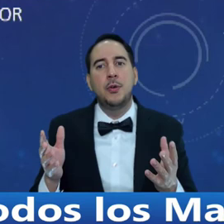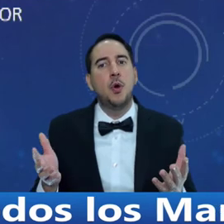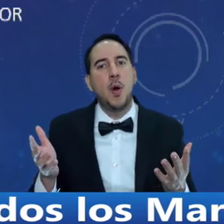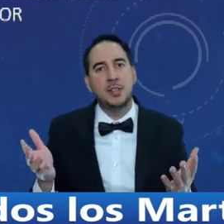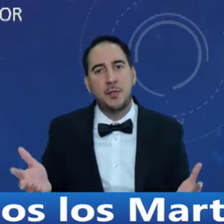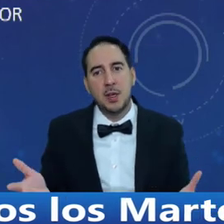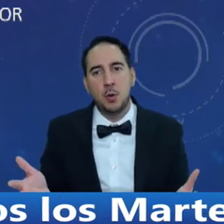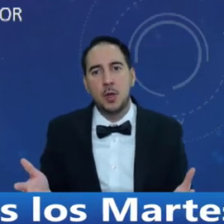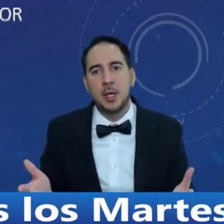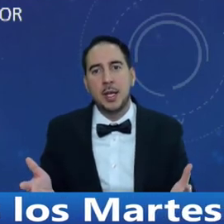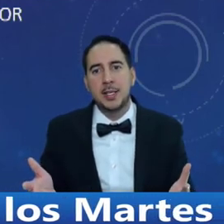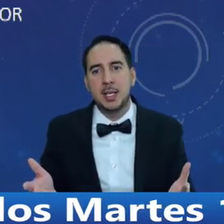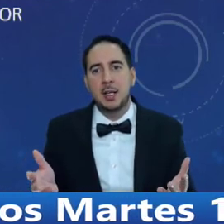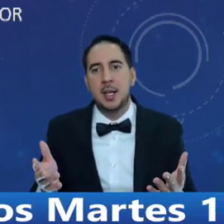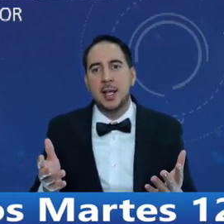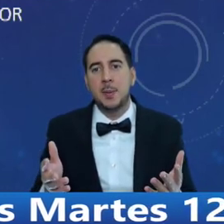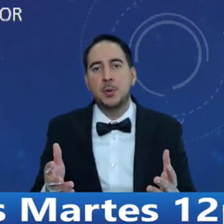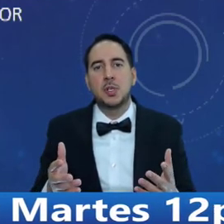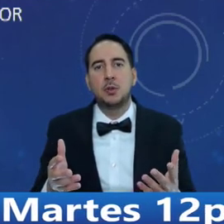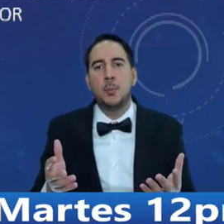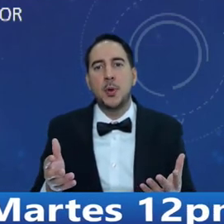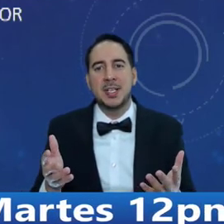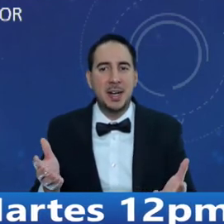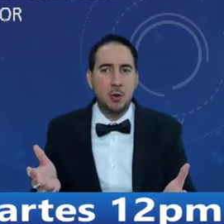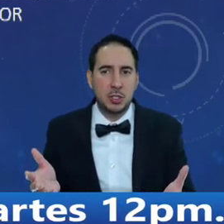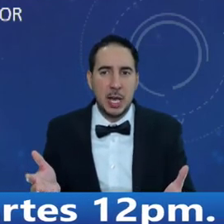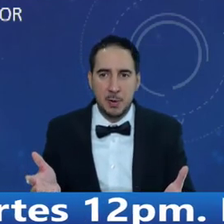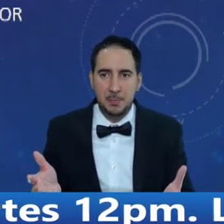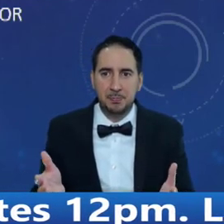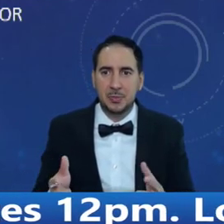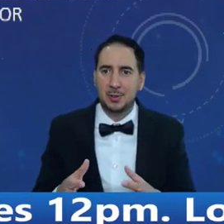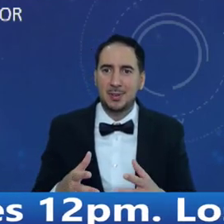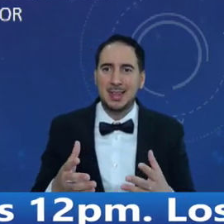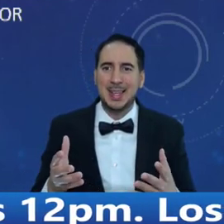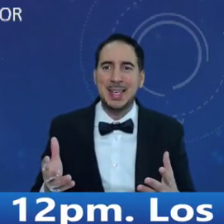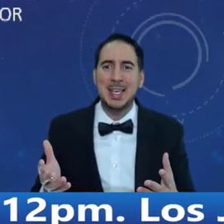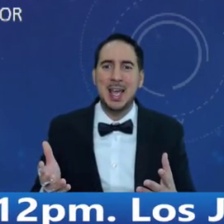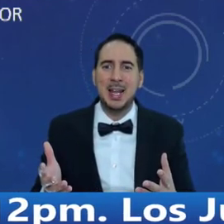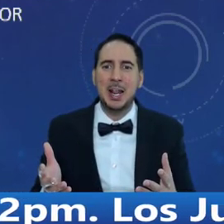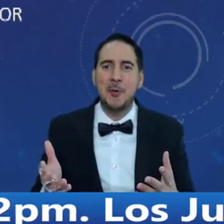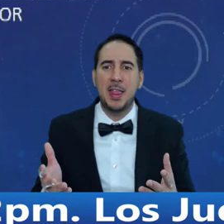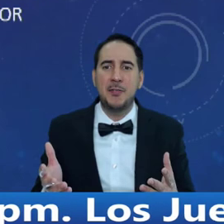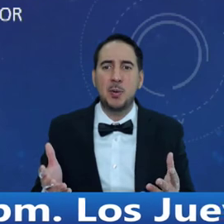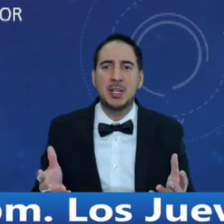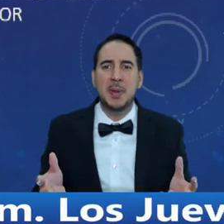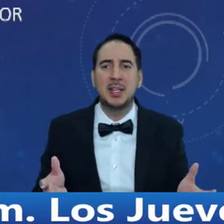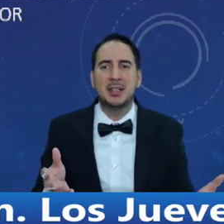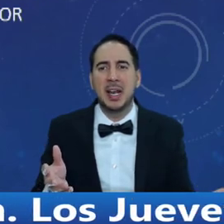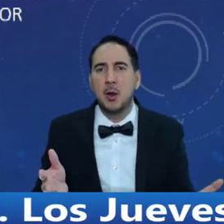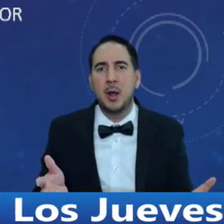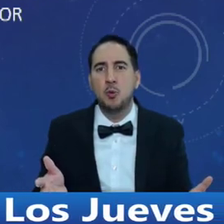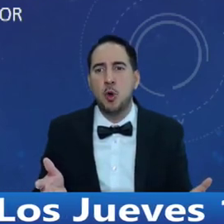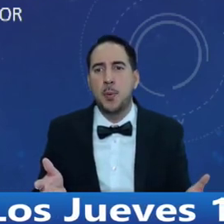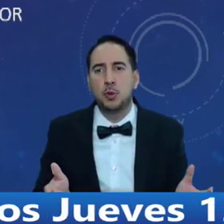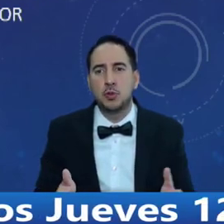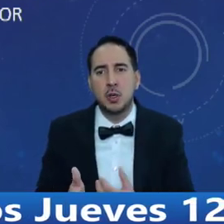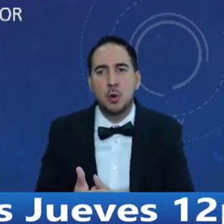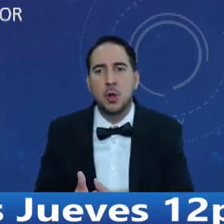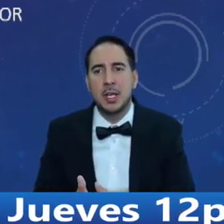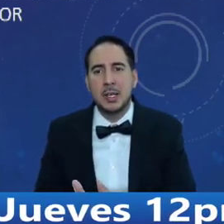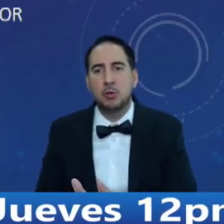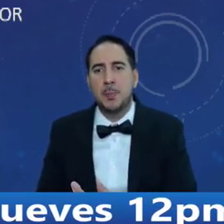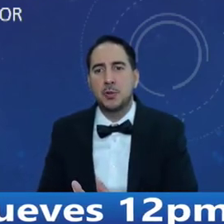no es fijo, es decir, este por ciento puede ser negociable y en Nevada frecuentemente entre un 2